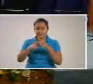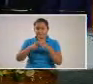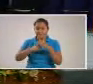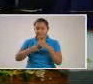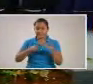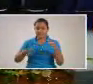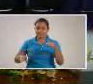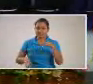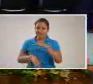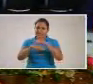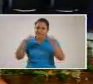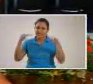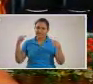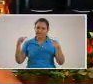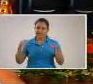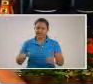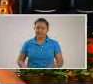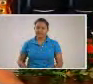surgir